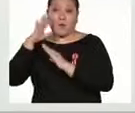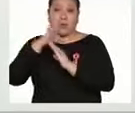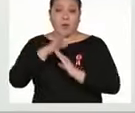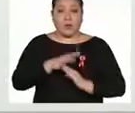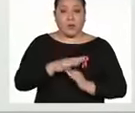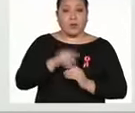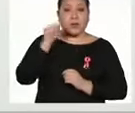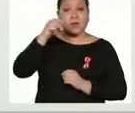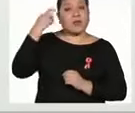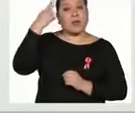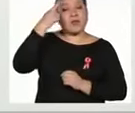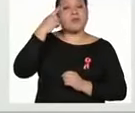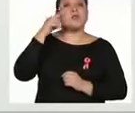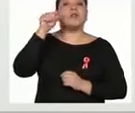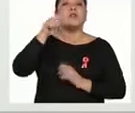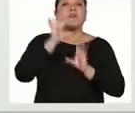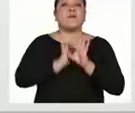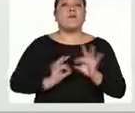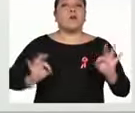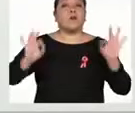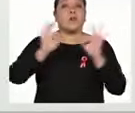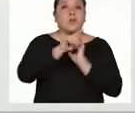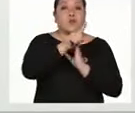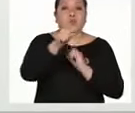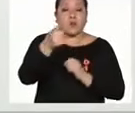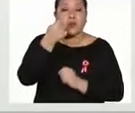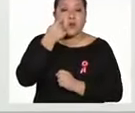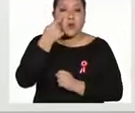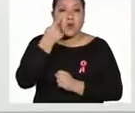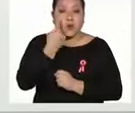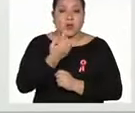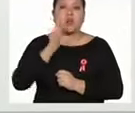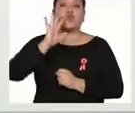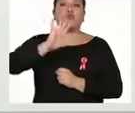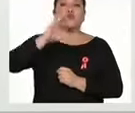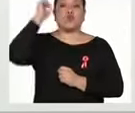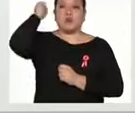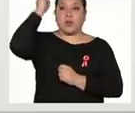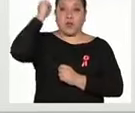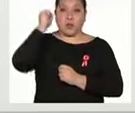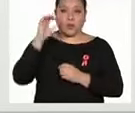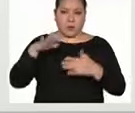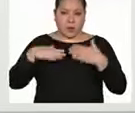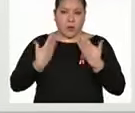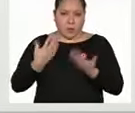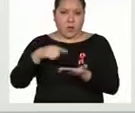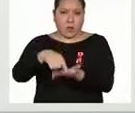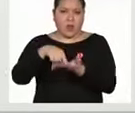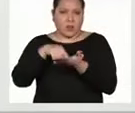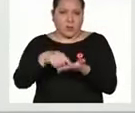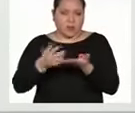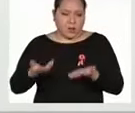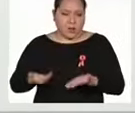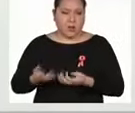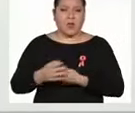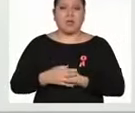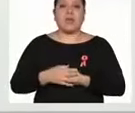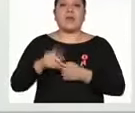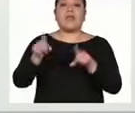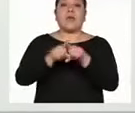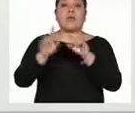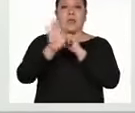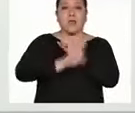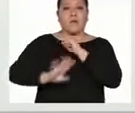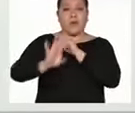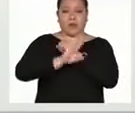Por eso es tan importante que conozcamos nuestros derechos para poder exigirlos y